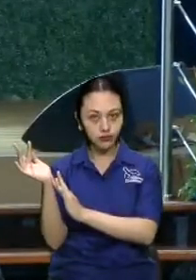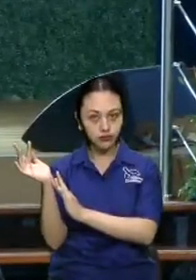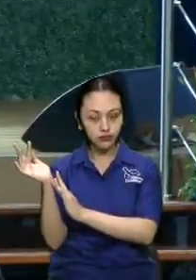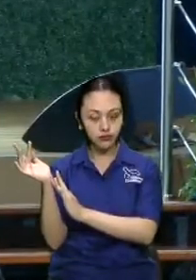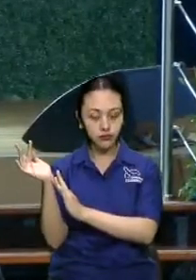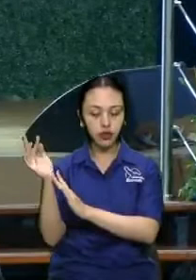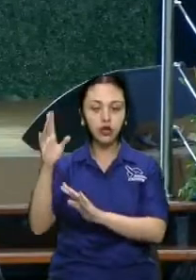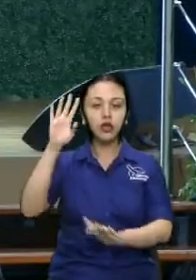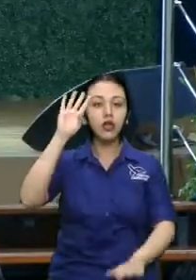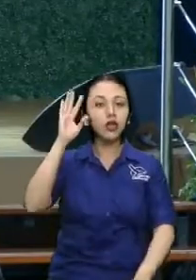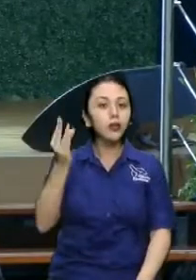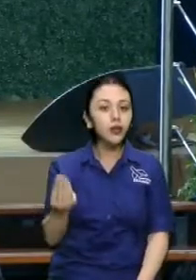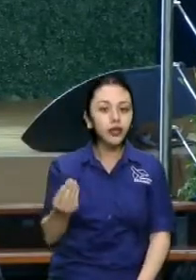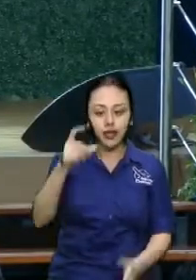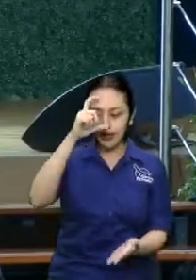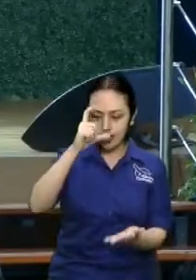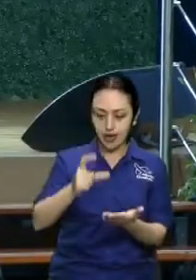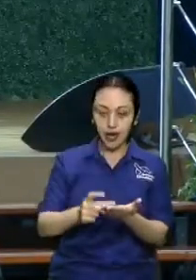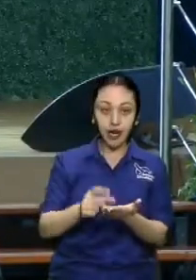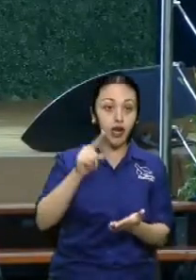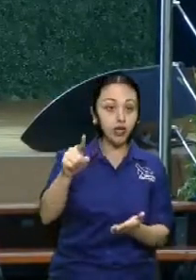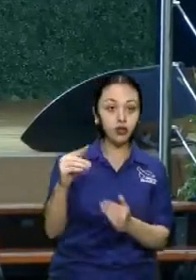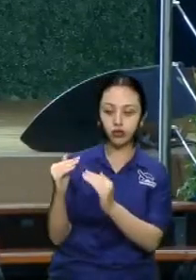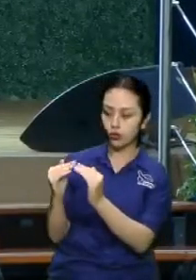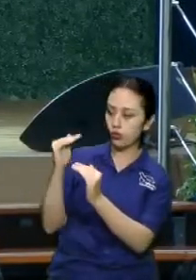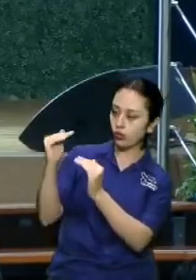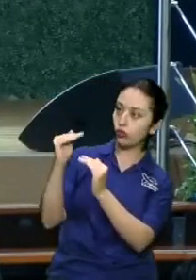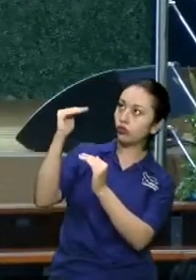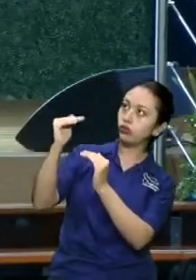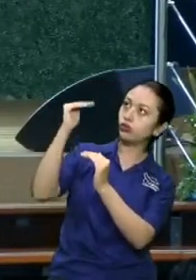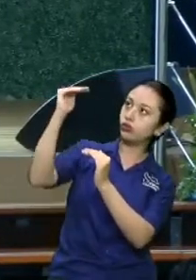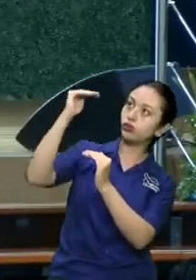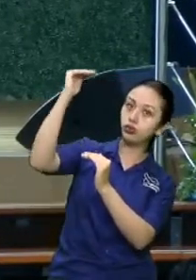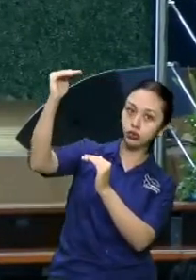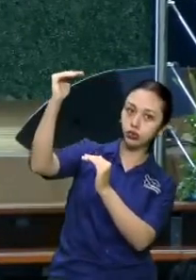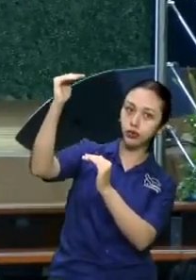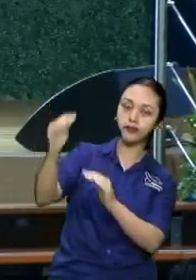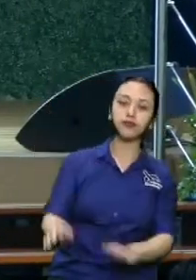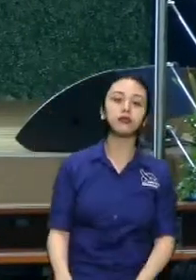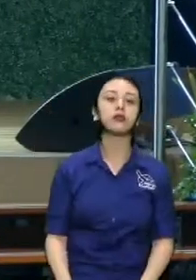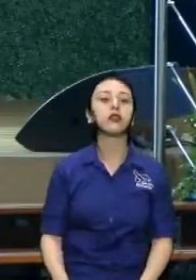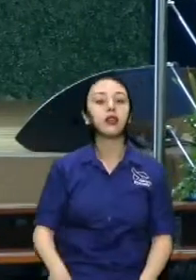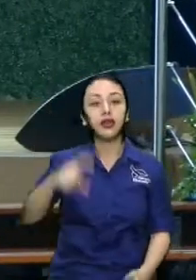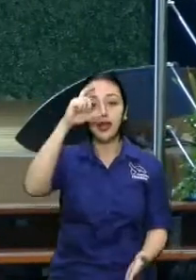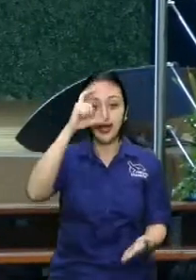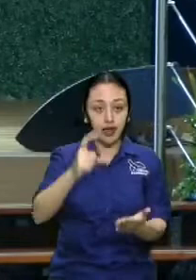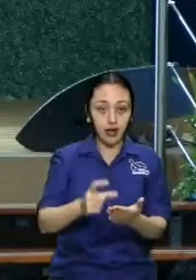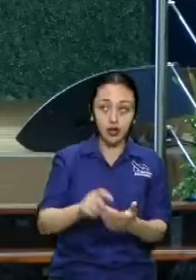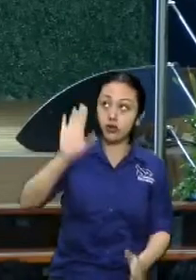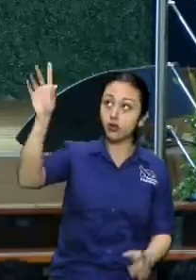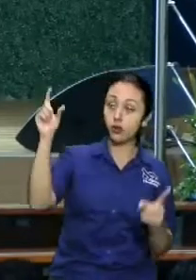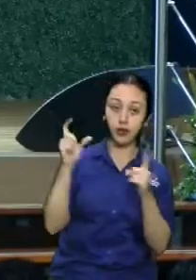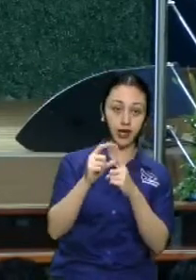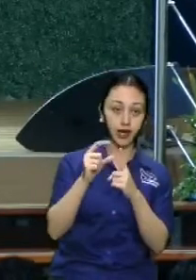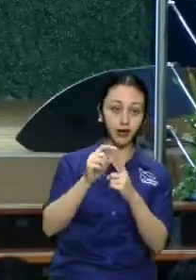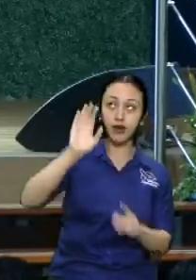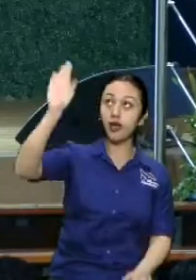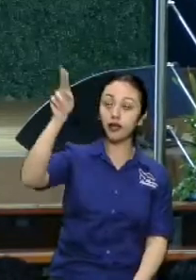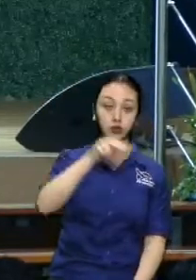Porque esto del creer es una evolución. El que cree en mi palabra, el que cree en mí, el que cree en mi